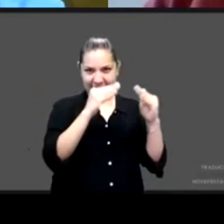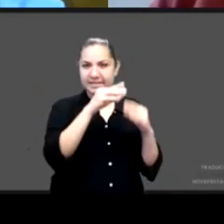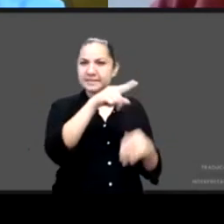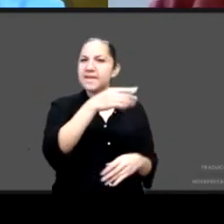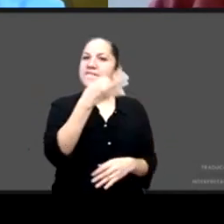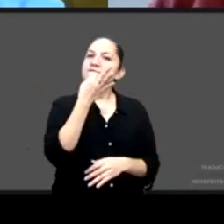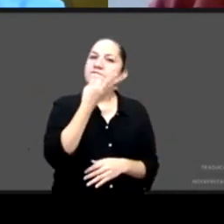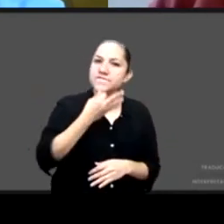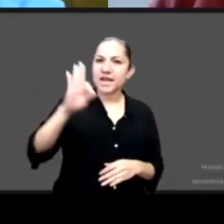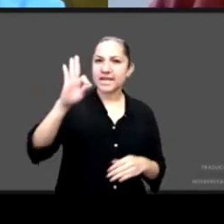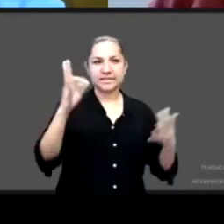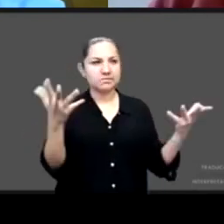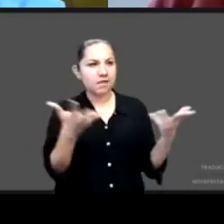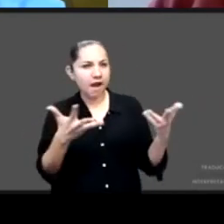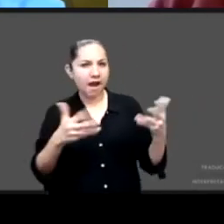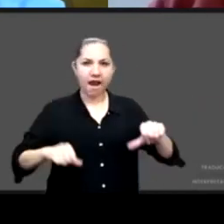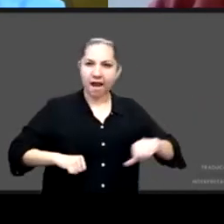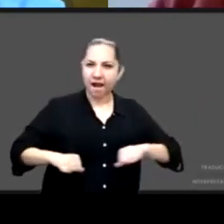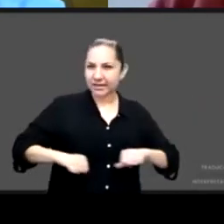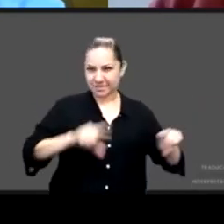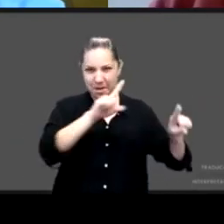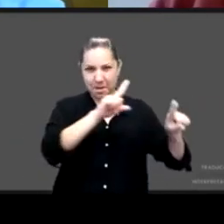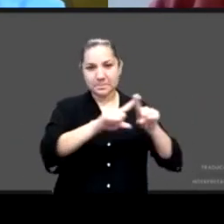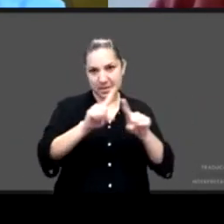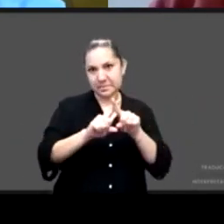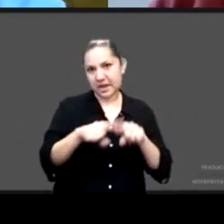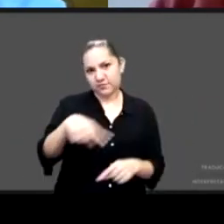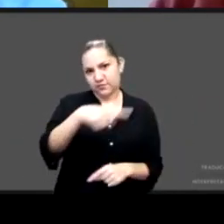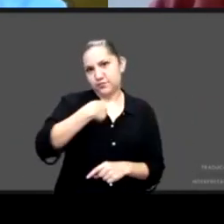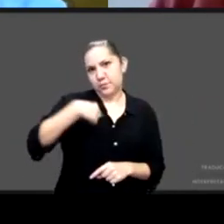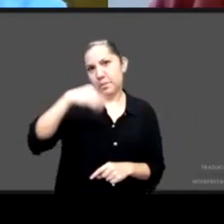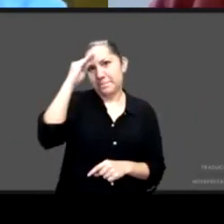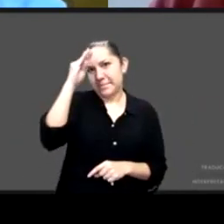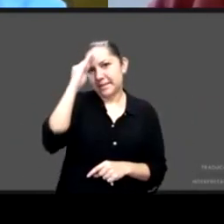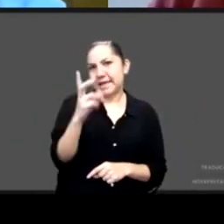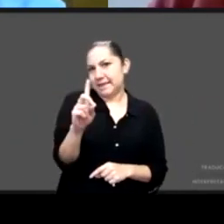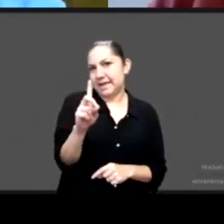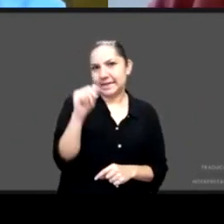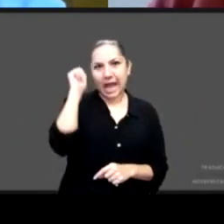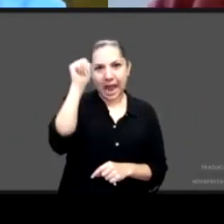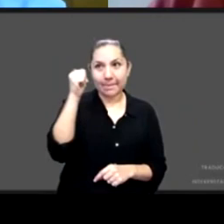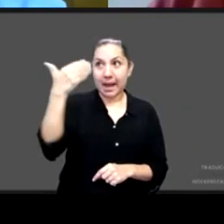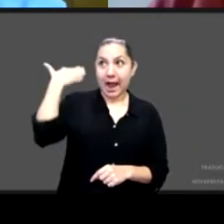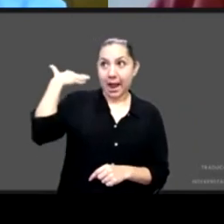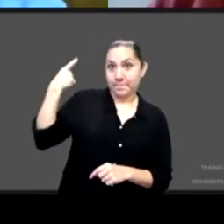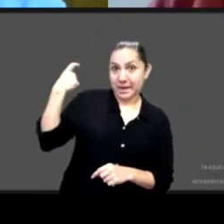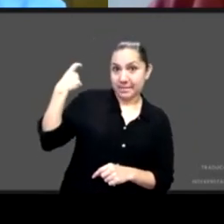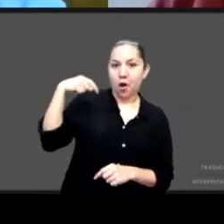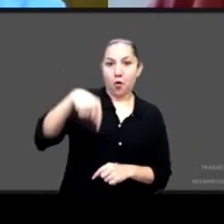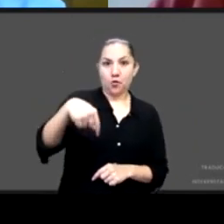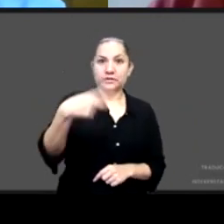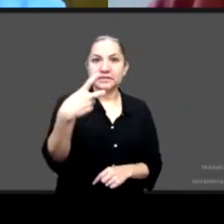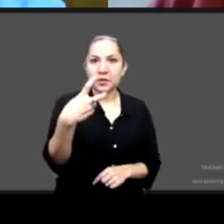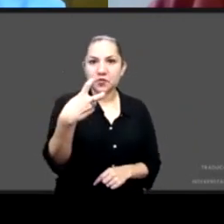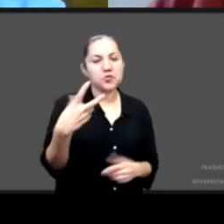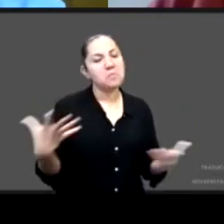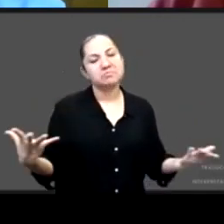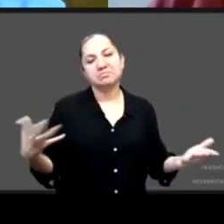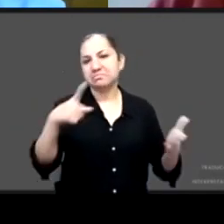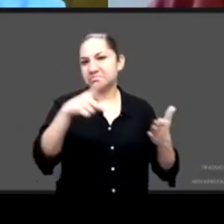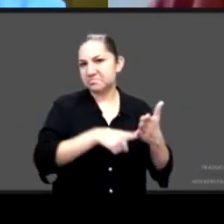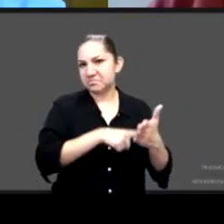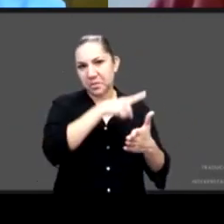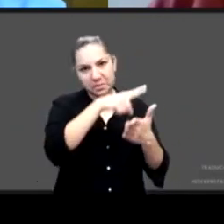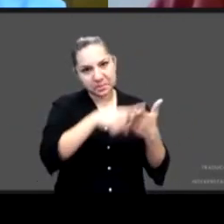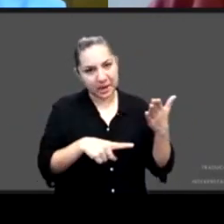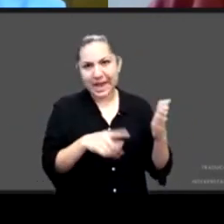abril, con motivo de la celebración del Día de la Niña y el Niño. Y bueno, ya con todo planchadito